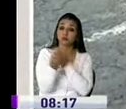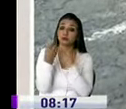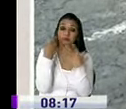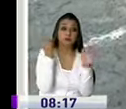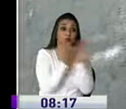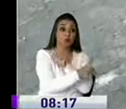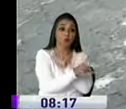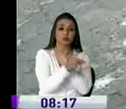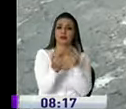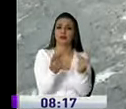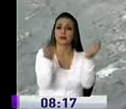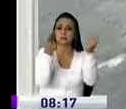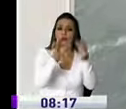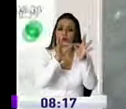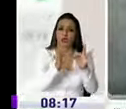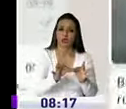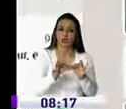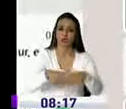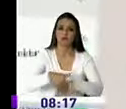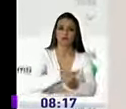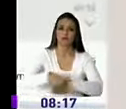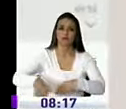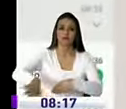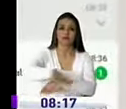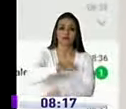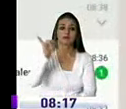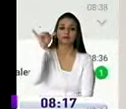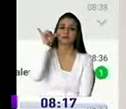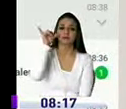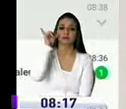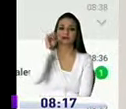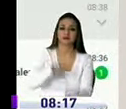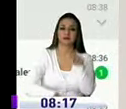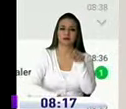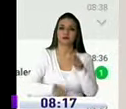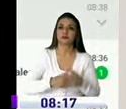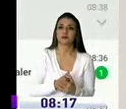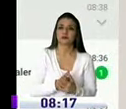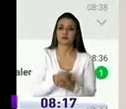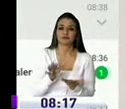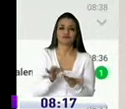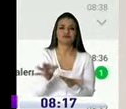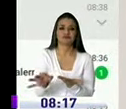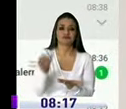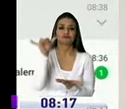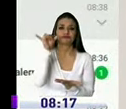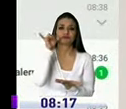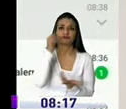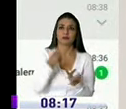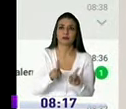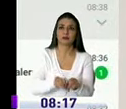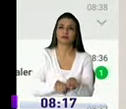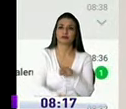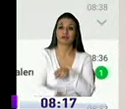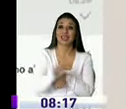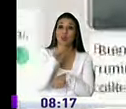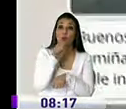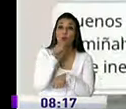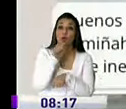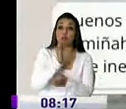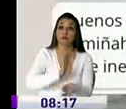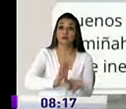de arreglarlo. Calles de la zona rural de Rumiñahui en mal estado, el cantón Rumiñahui, hasta fugas, dice, esto es en